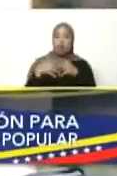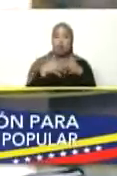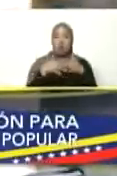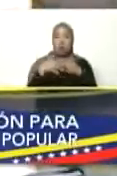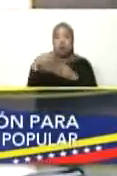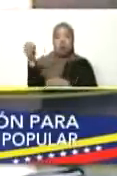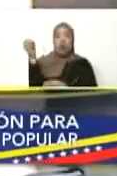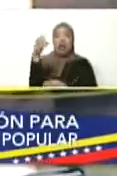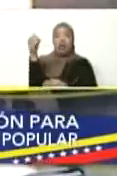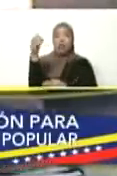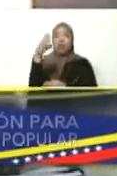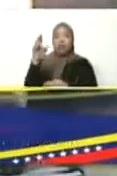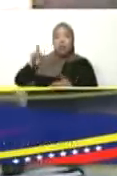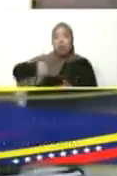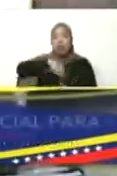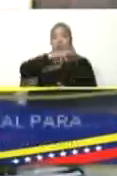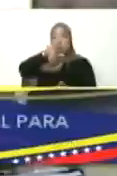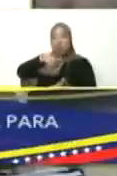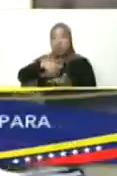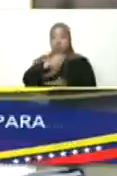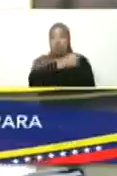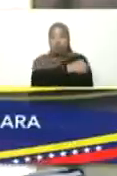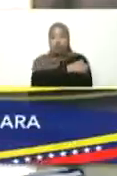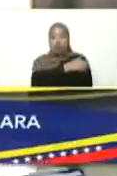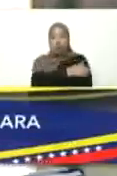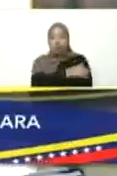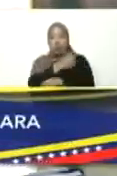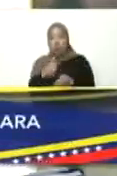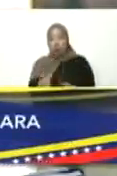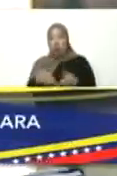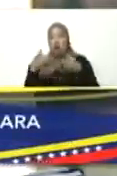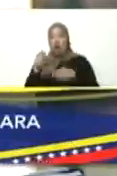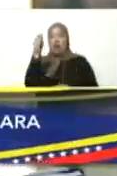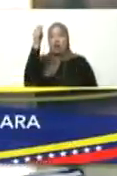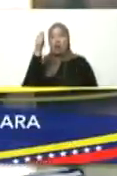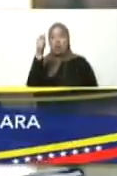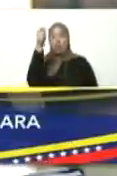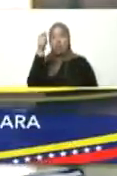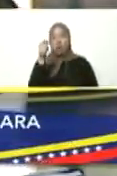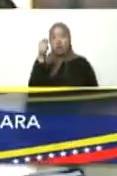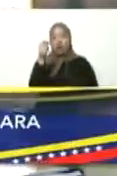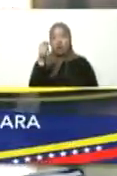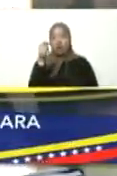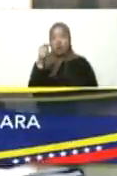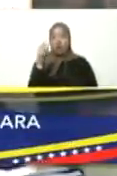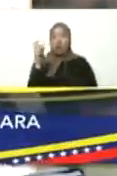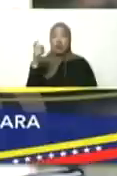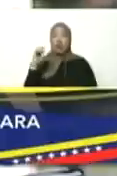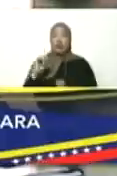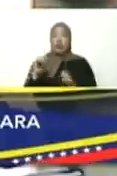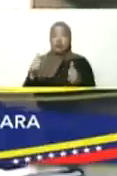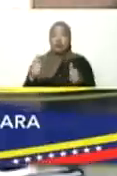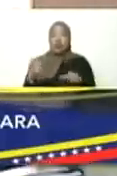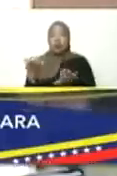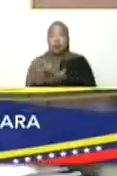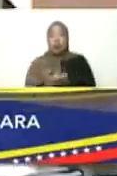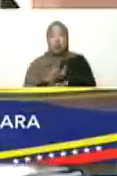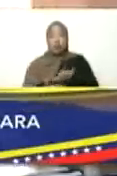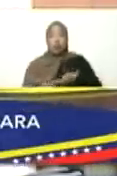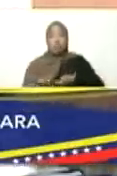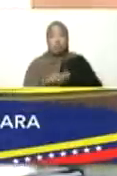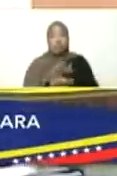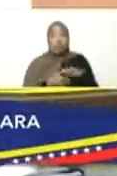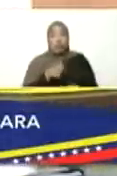Asamblea Nacional. Ahí empezó. Ellos ganaron la Asamblea Nacional y vinieron las penurias para el país. Vinieron